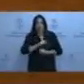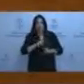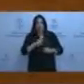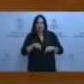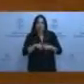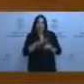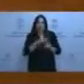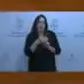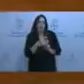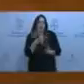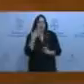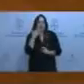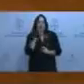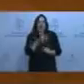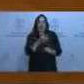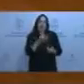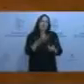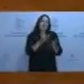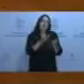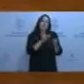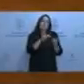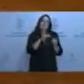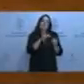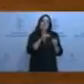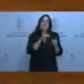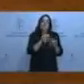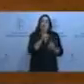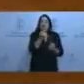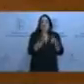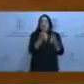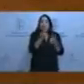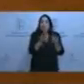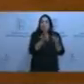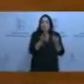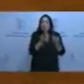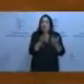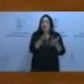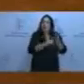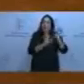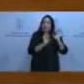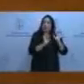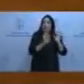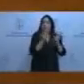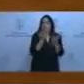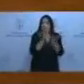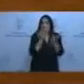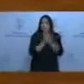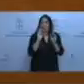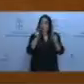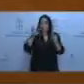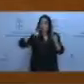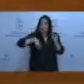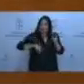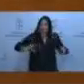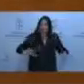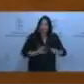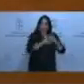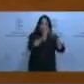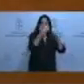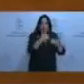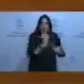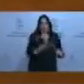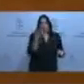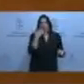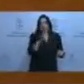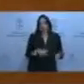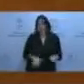municipios con una demanda de empleo en un sector concreto, que no haya un curso de formación profesional específico para el mismo. También, como